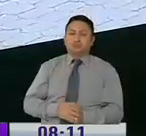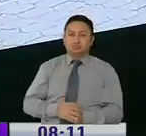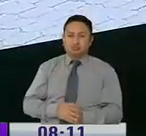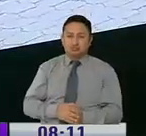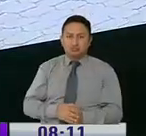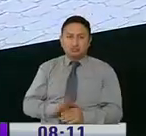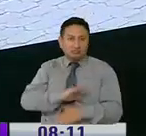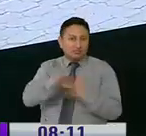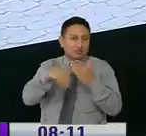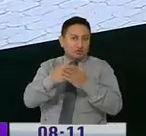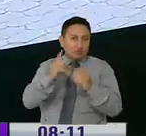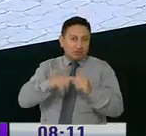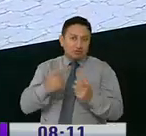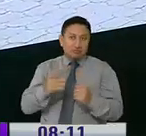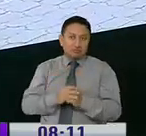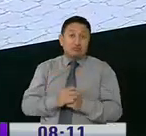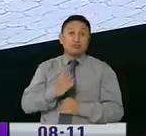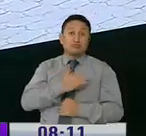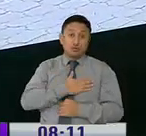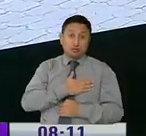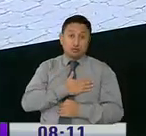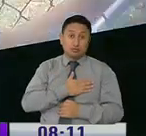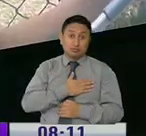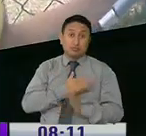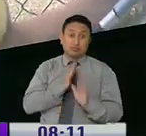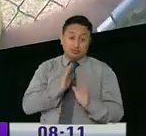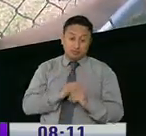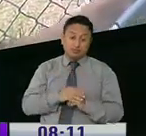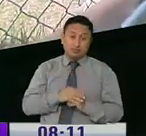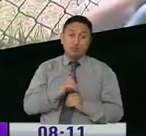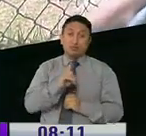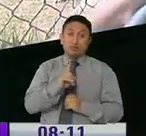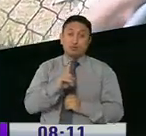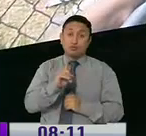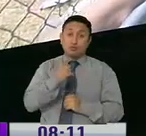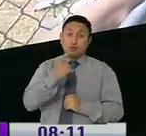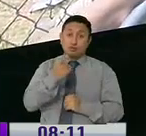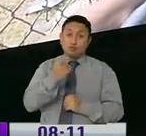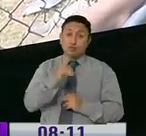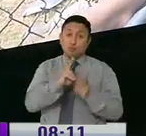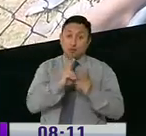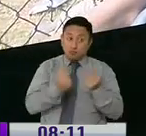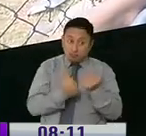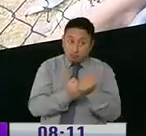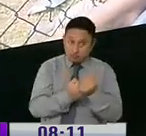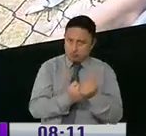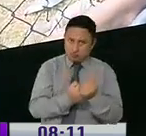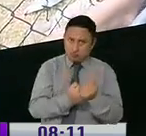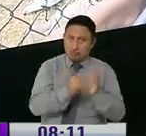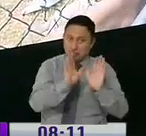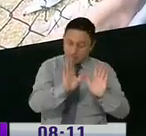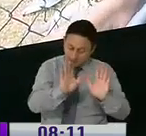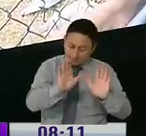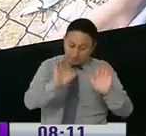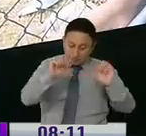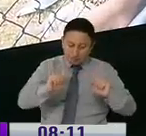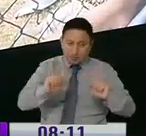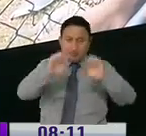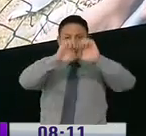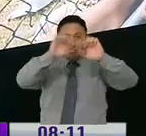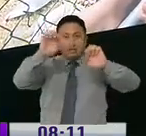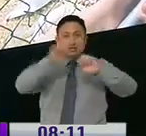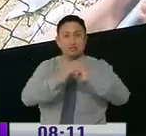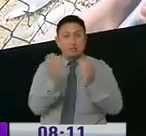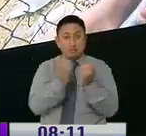de Quito. Así que yo también no estoy solamente aupando en favor de los vecinos, sino que logremos consensos y equilibrios. Tanto la